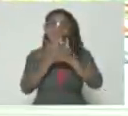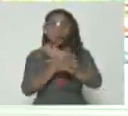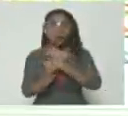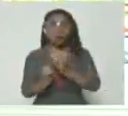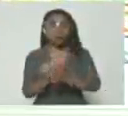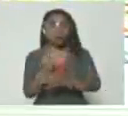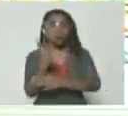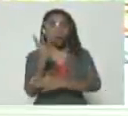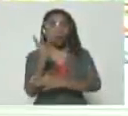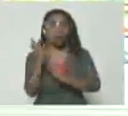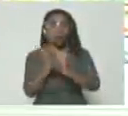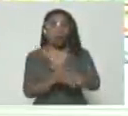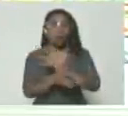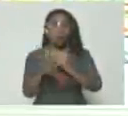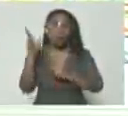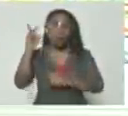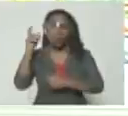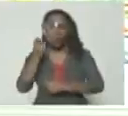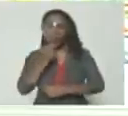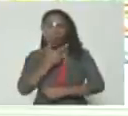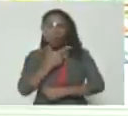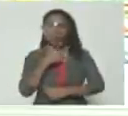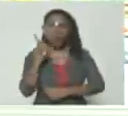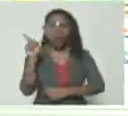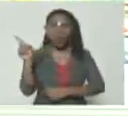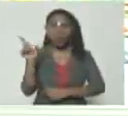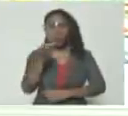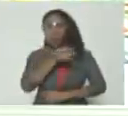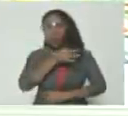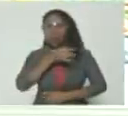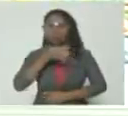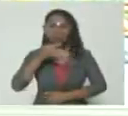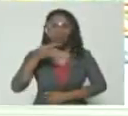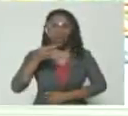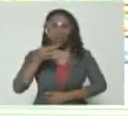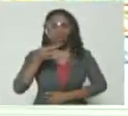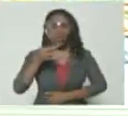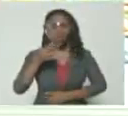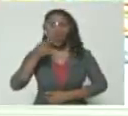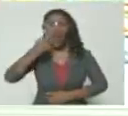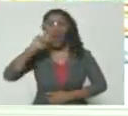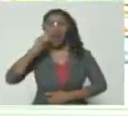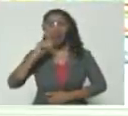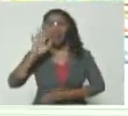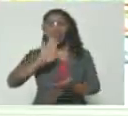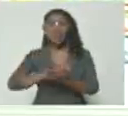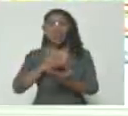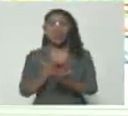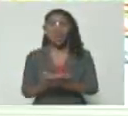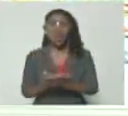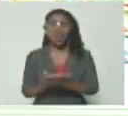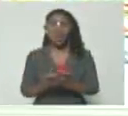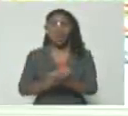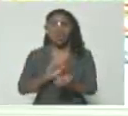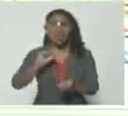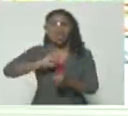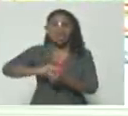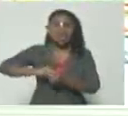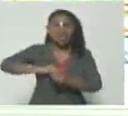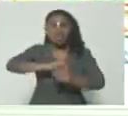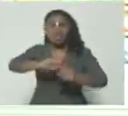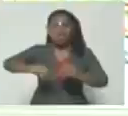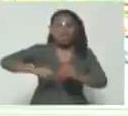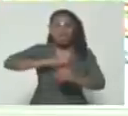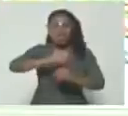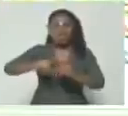de Arauca, suena bonito, la Flor de Arauca, calidad gourmet, café tostado y molido, de lo mejor